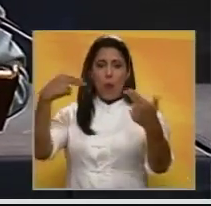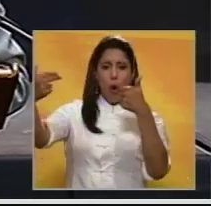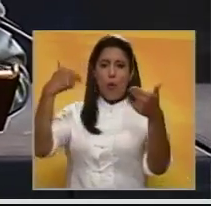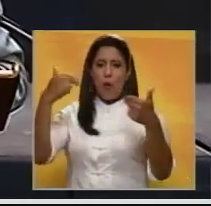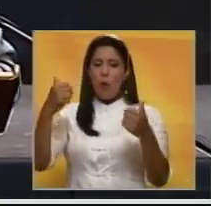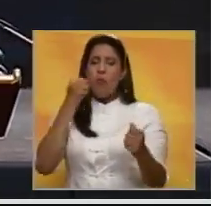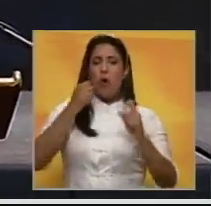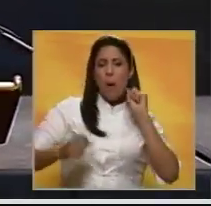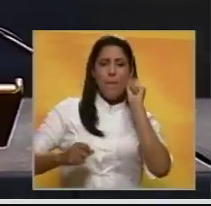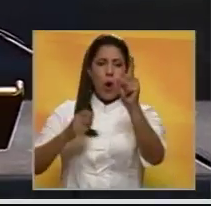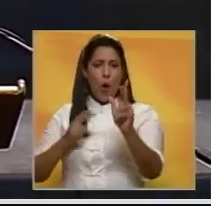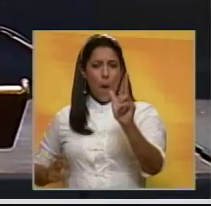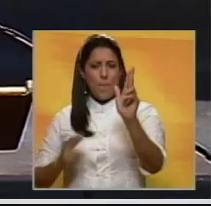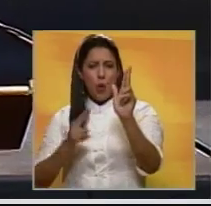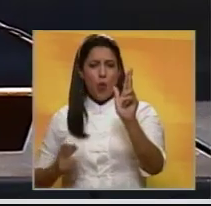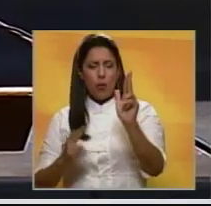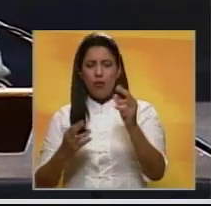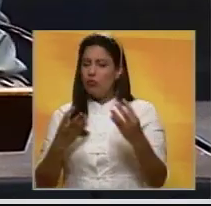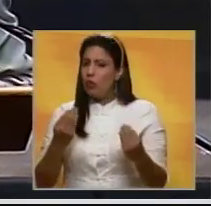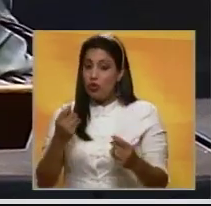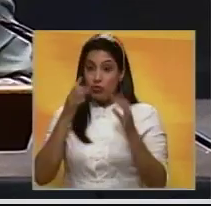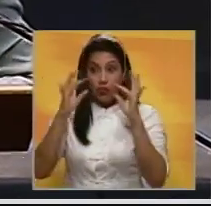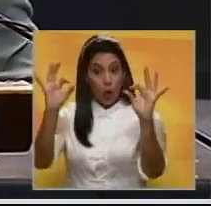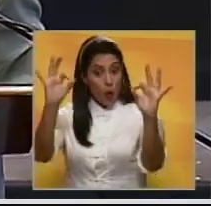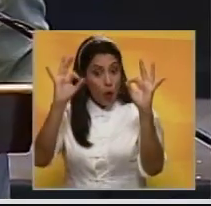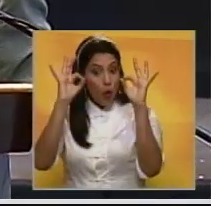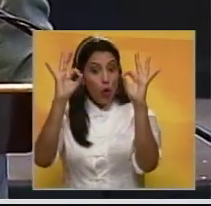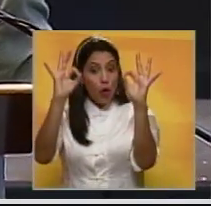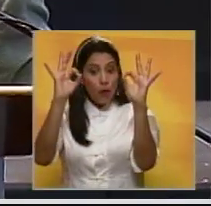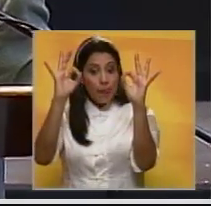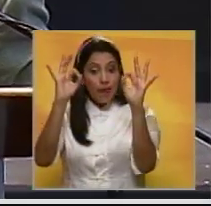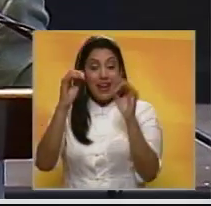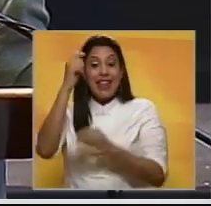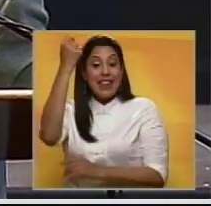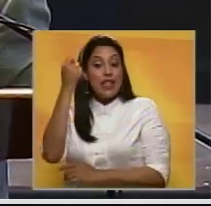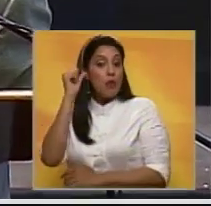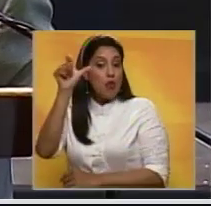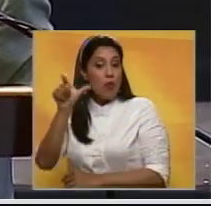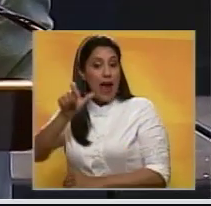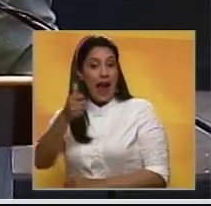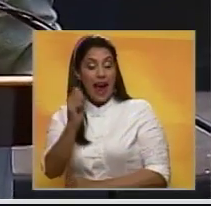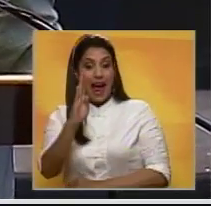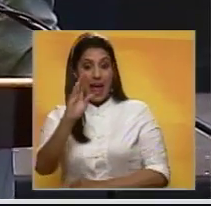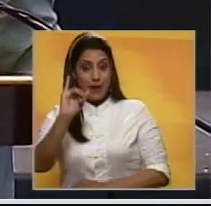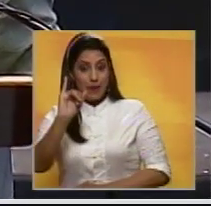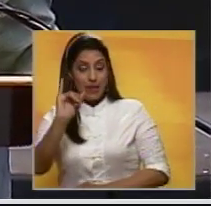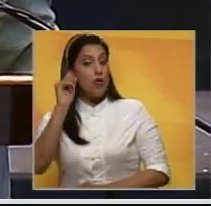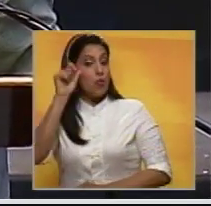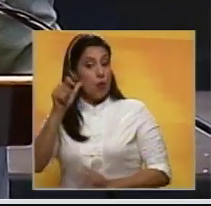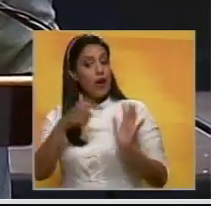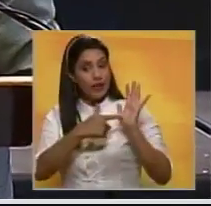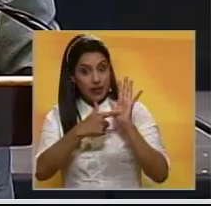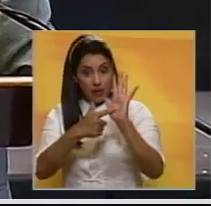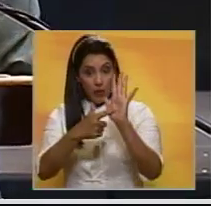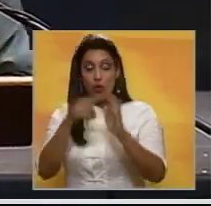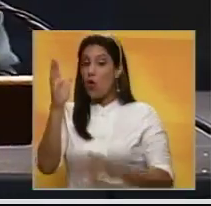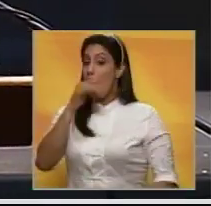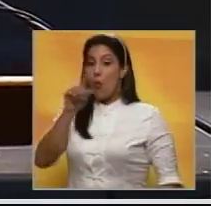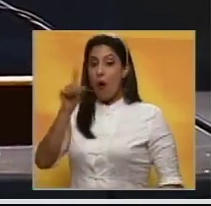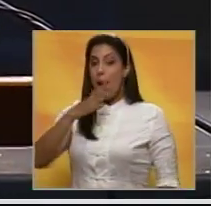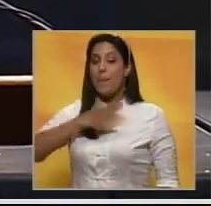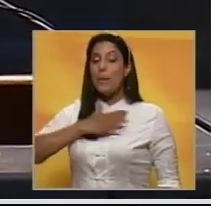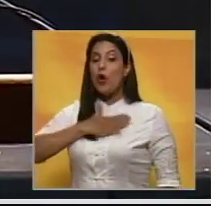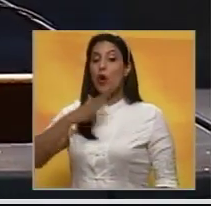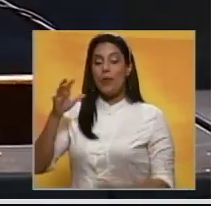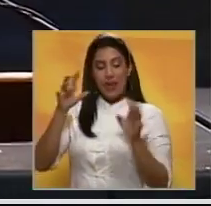discrecionalmente bombas y perdigones. Ojo, la diputada Gaby Arellano, y esta es la demostración de que no es la